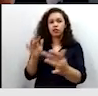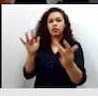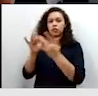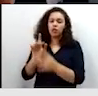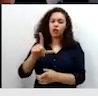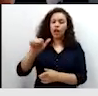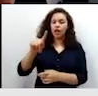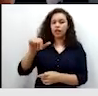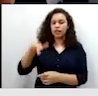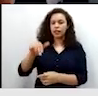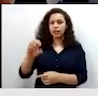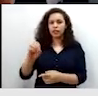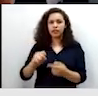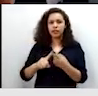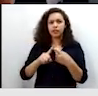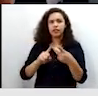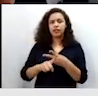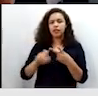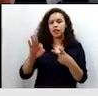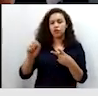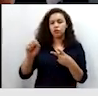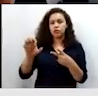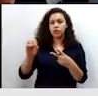con su fosa séptica.